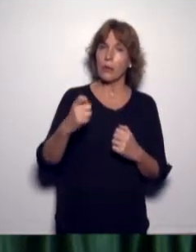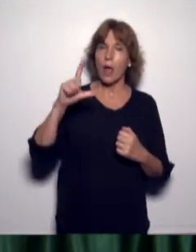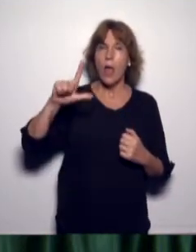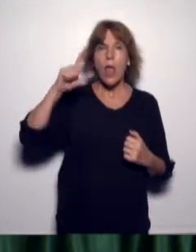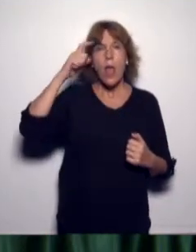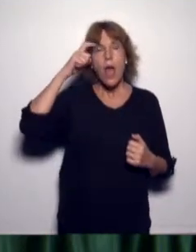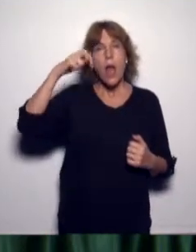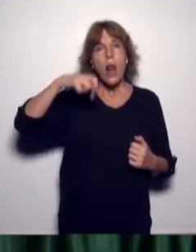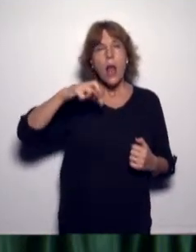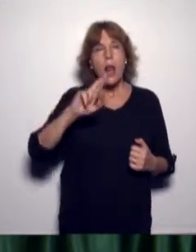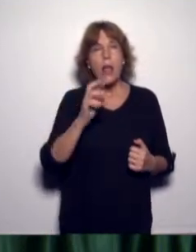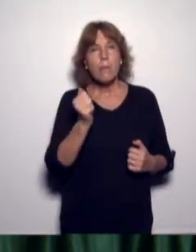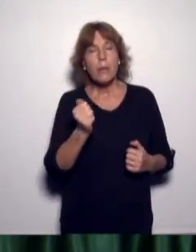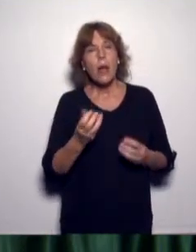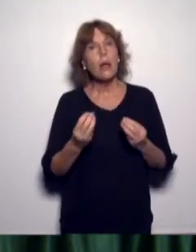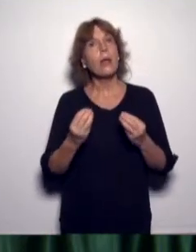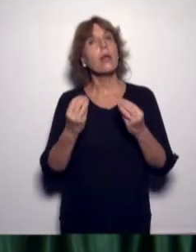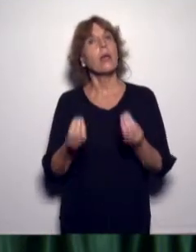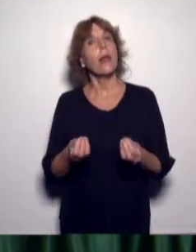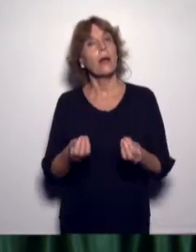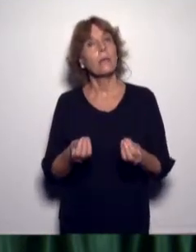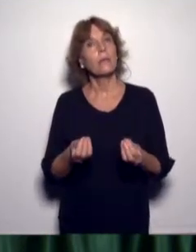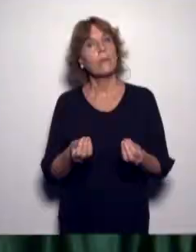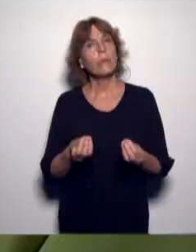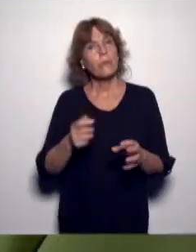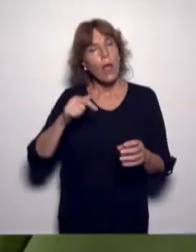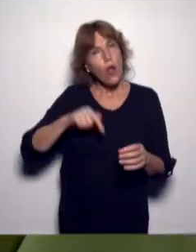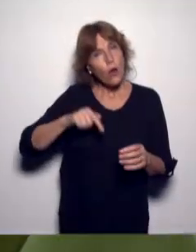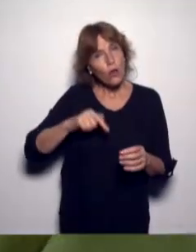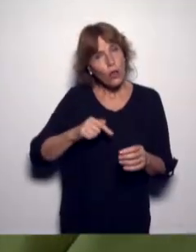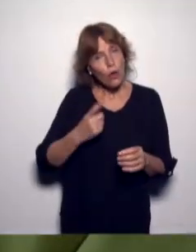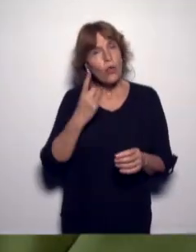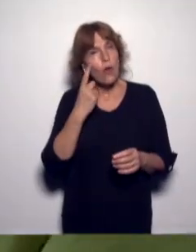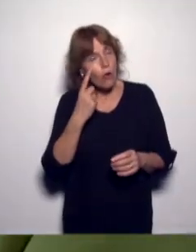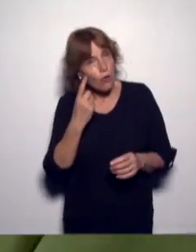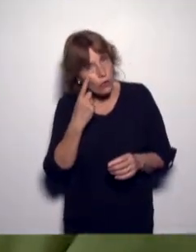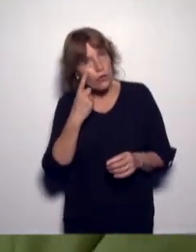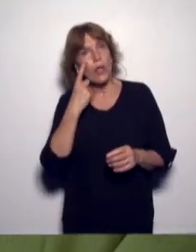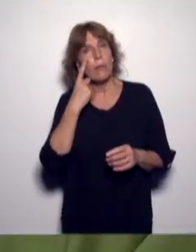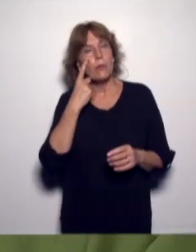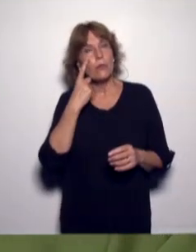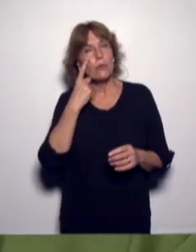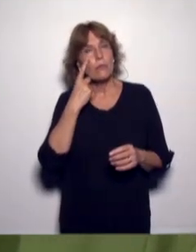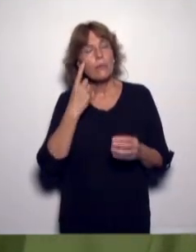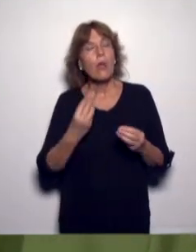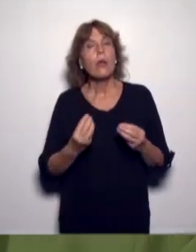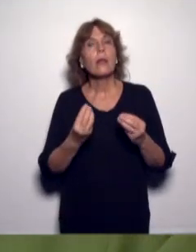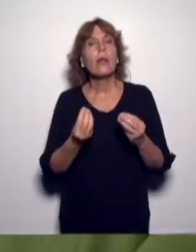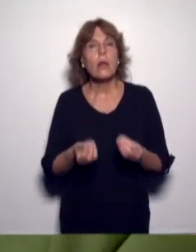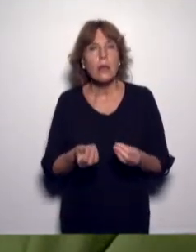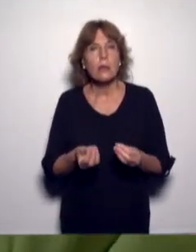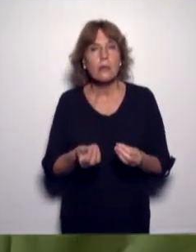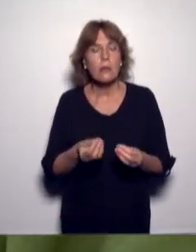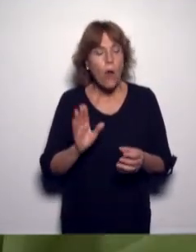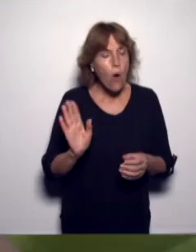no solamente lo que hoy ya conocemos como la enfermedad de la lepra, la enfermedad de Hansen y demás, sino